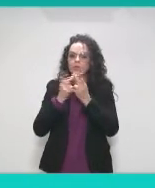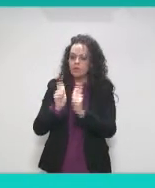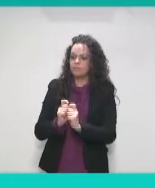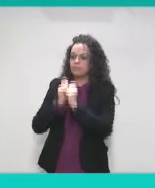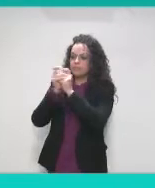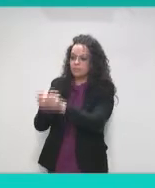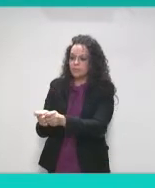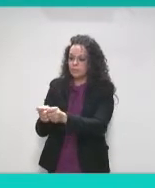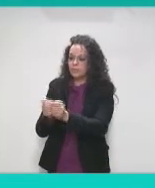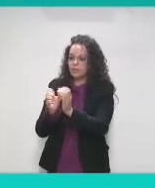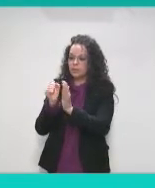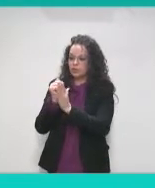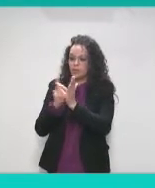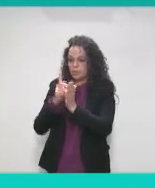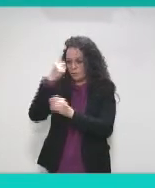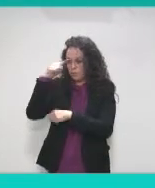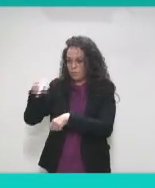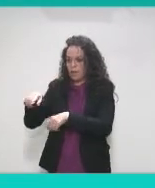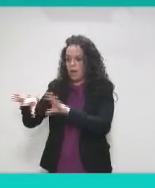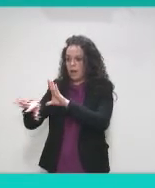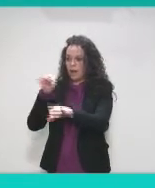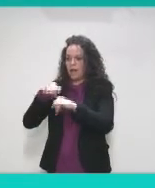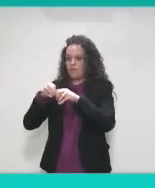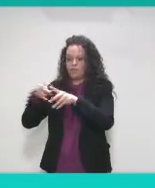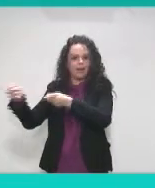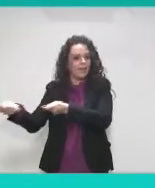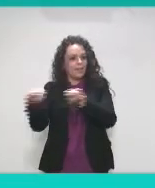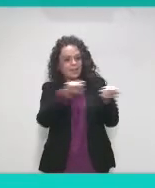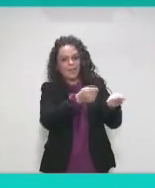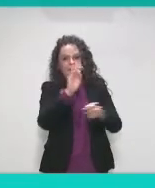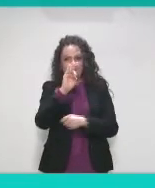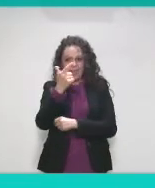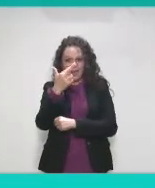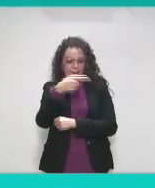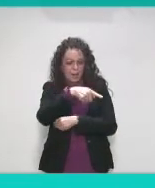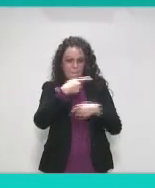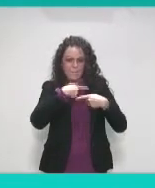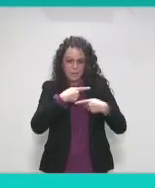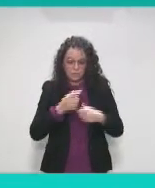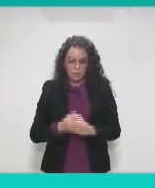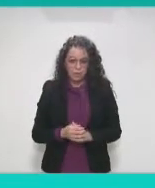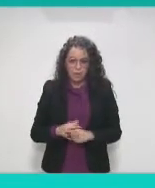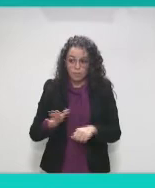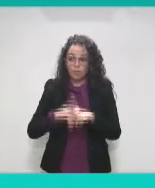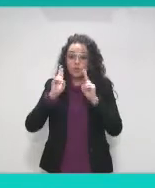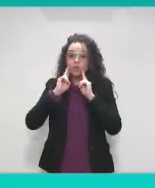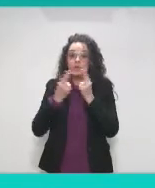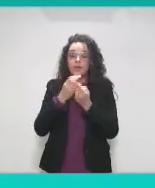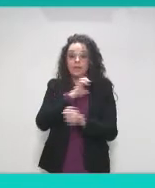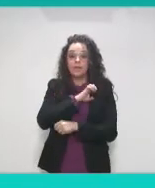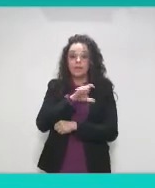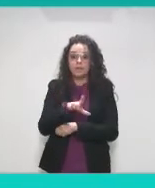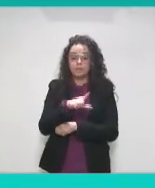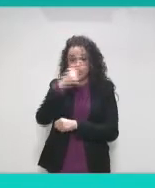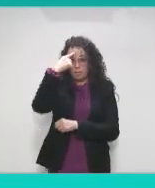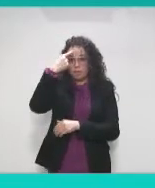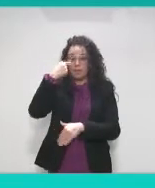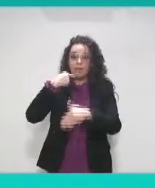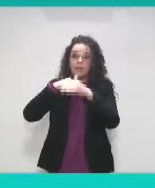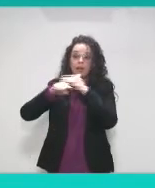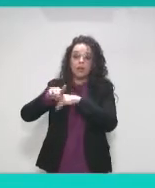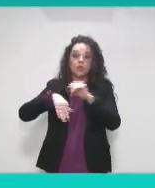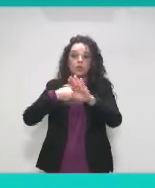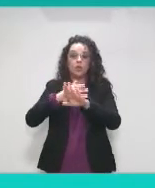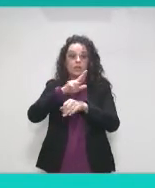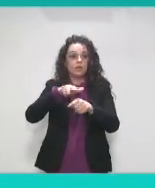solicitud pese a que la fiscalía cuenta con la unidad especializada en investigación de delitos contra el ambiente y previstos